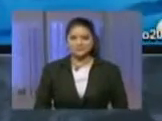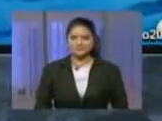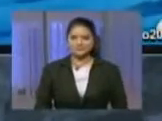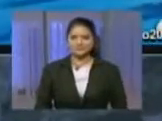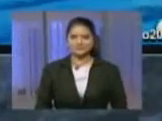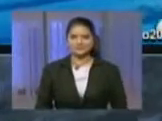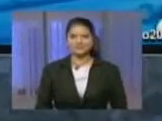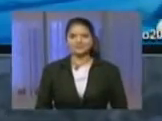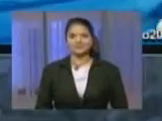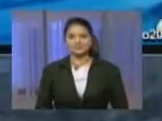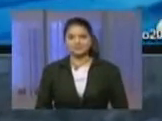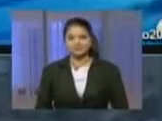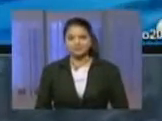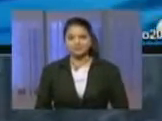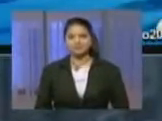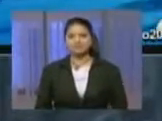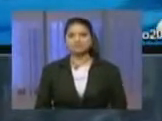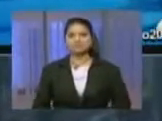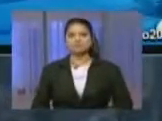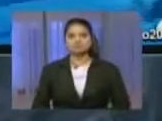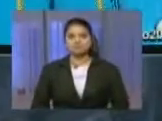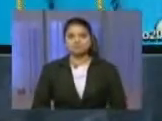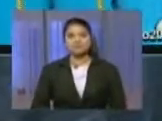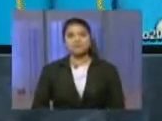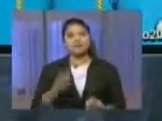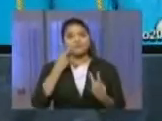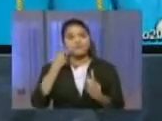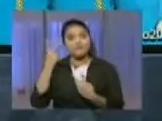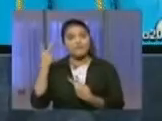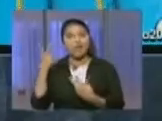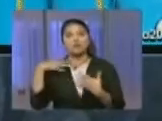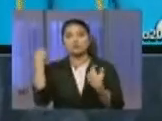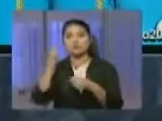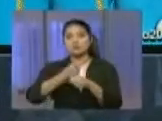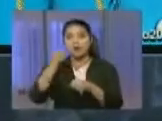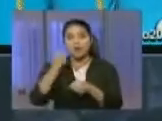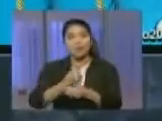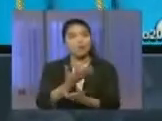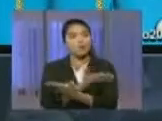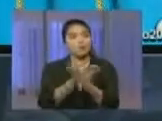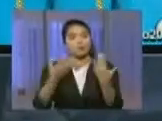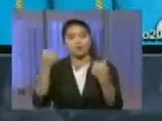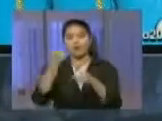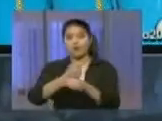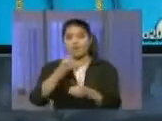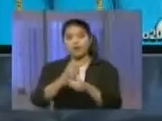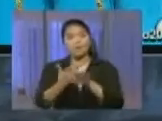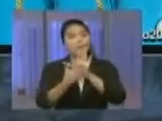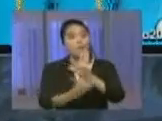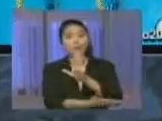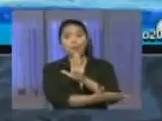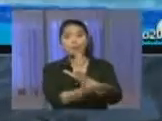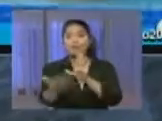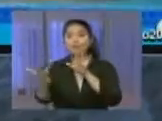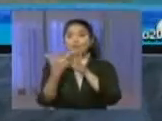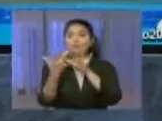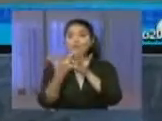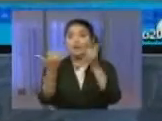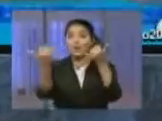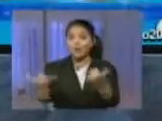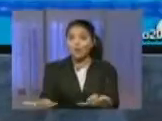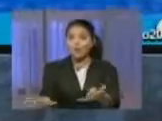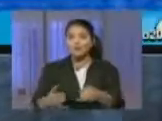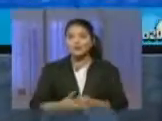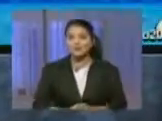adelante bueno viendo y admirando la labor de la clase Obrera y transmitiendo en vivo y directo